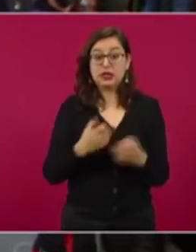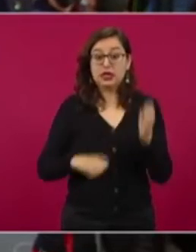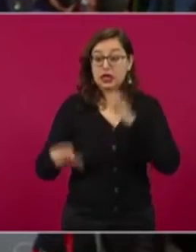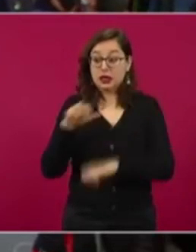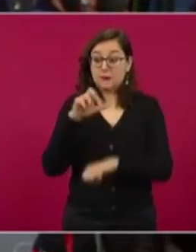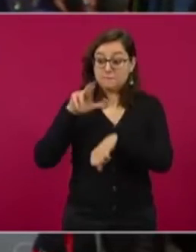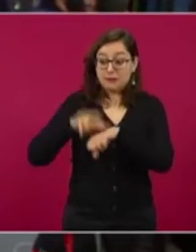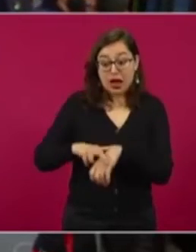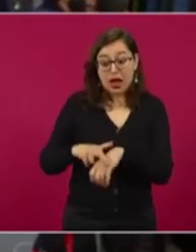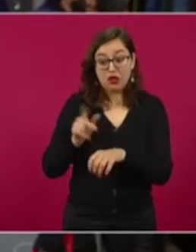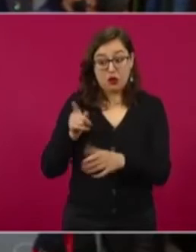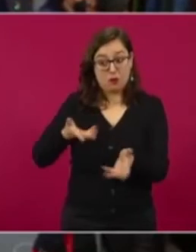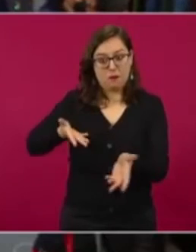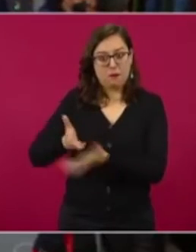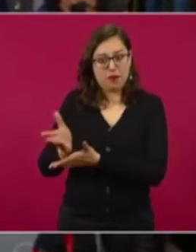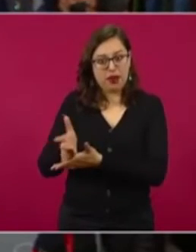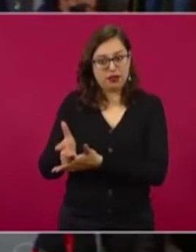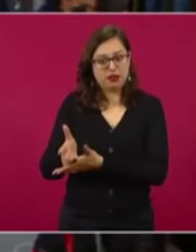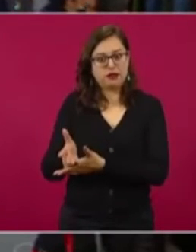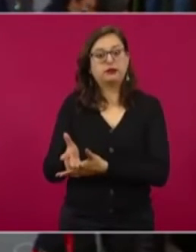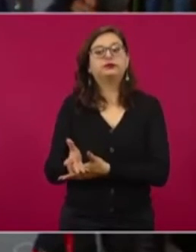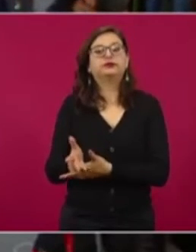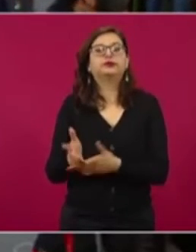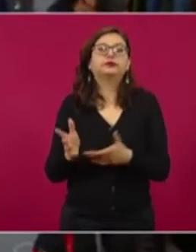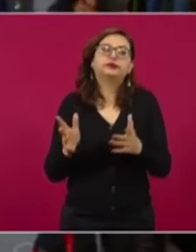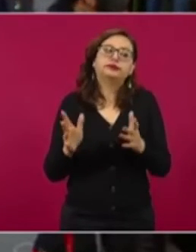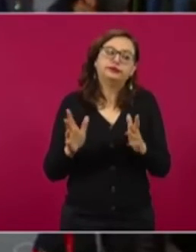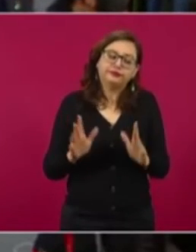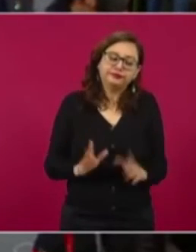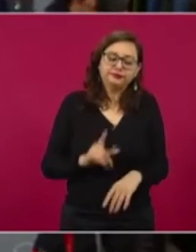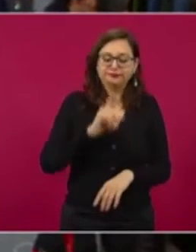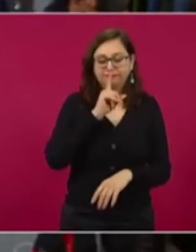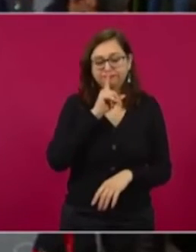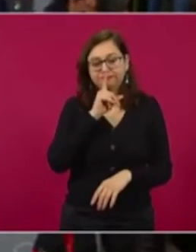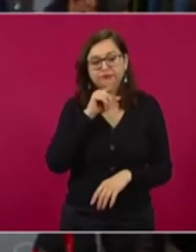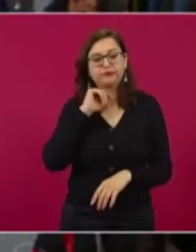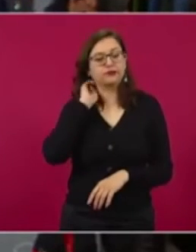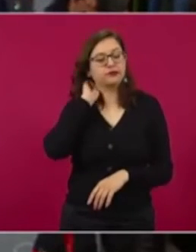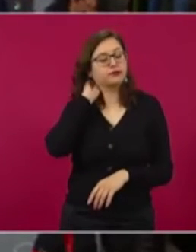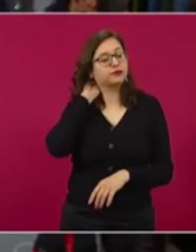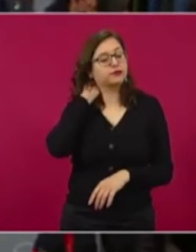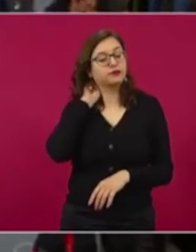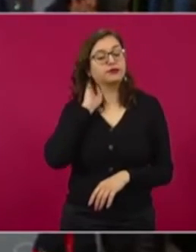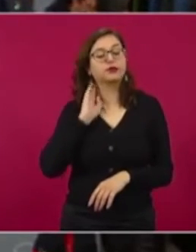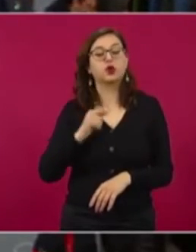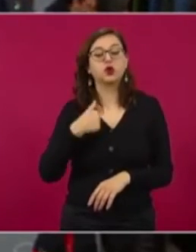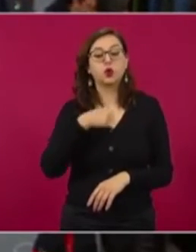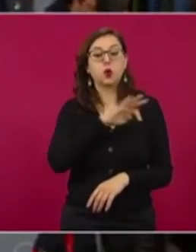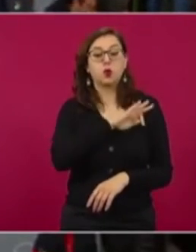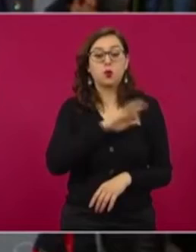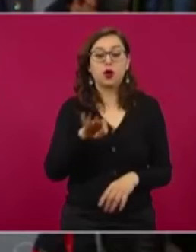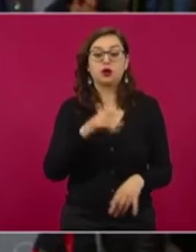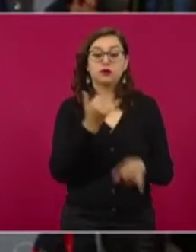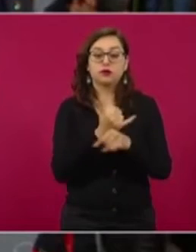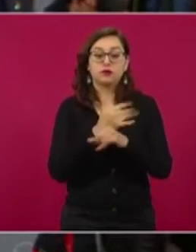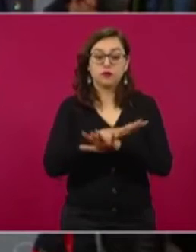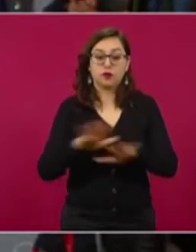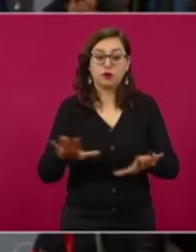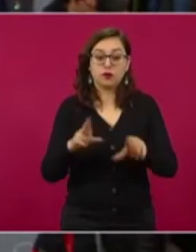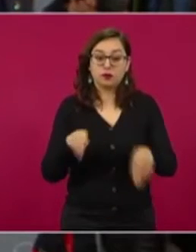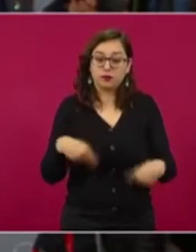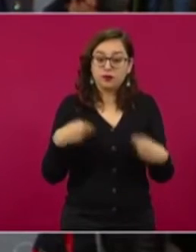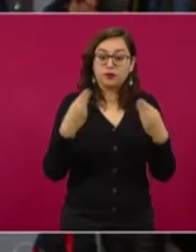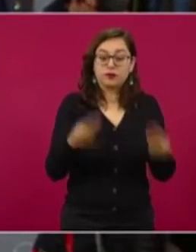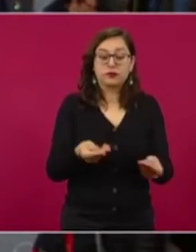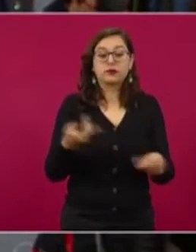tal, pero sí quisiera ver si puedo acercarle esa información al canciller de lo que